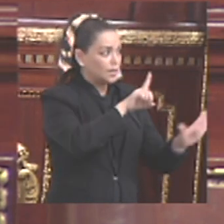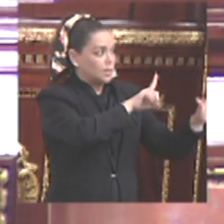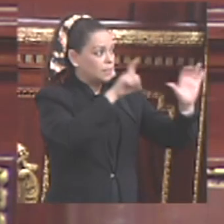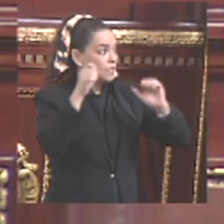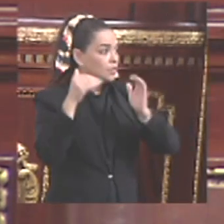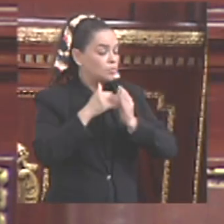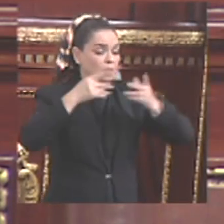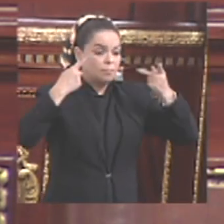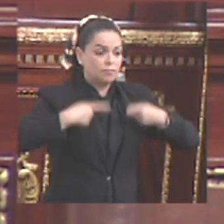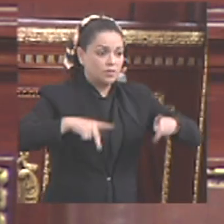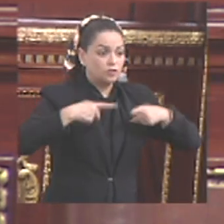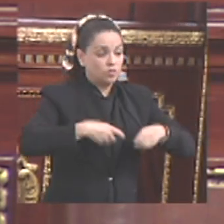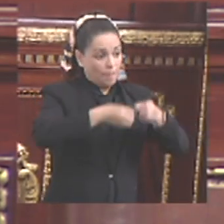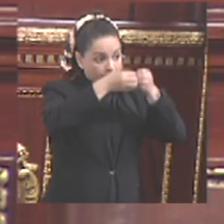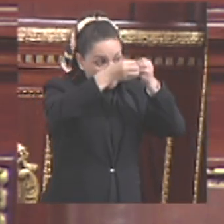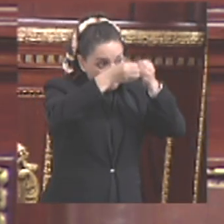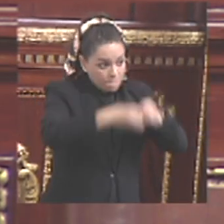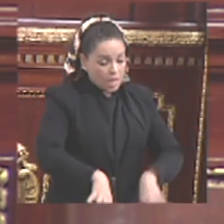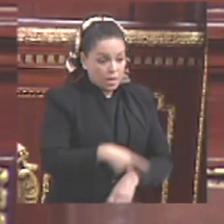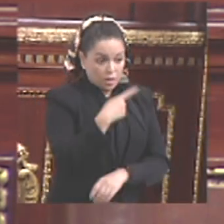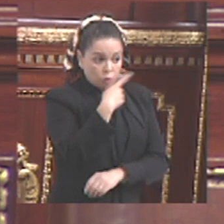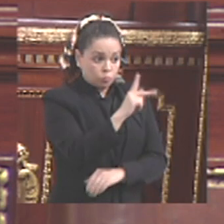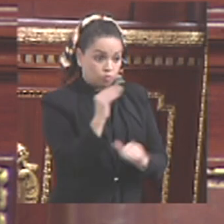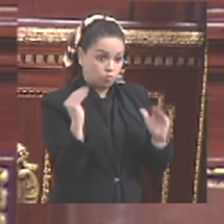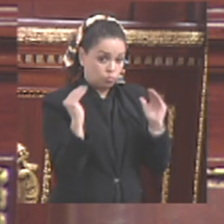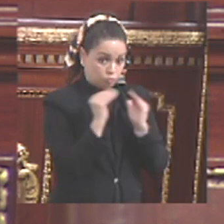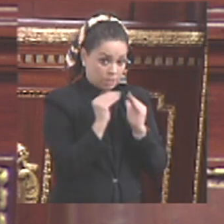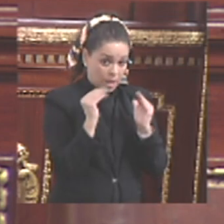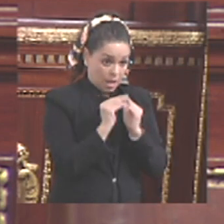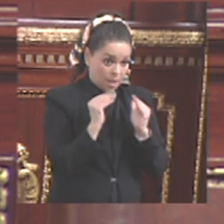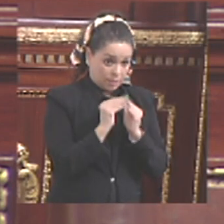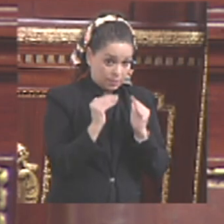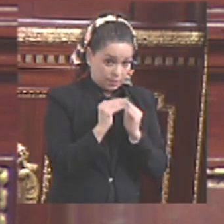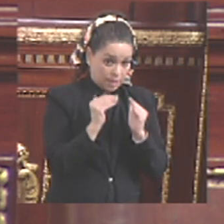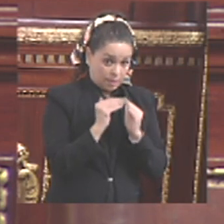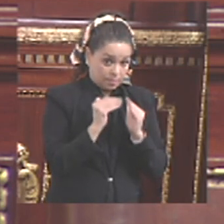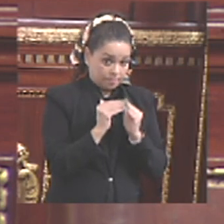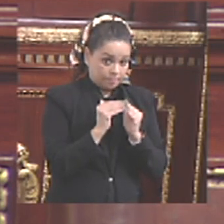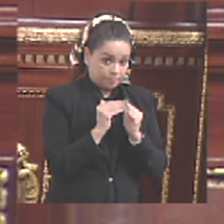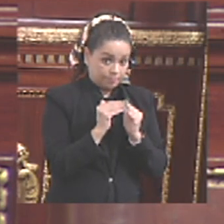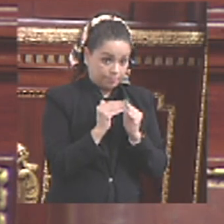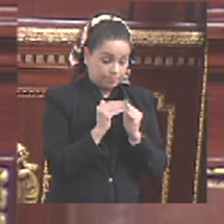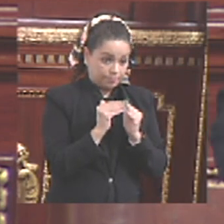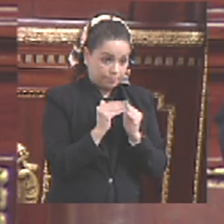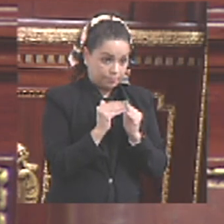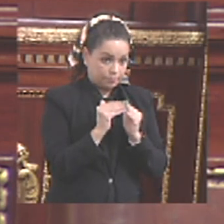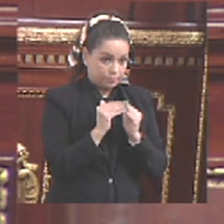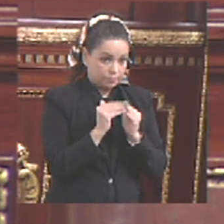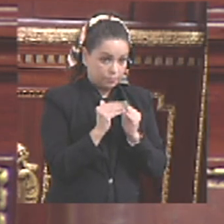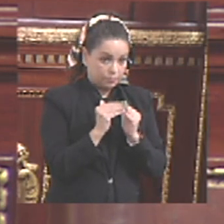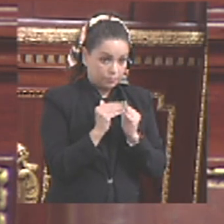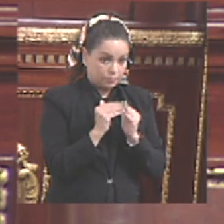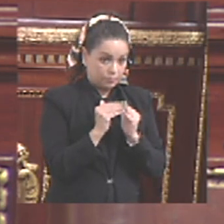damnificadas. Y quiero decirles que todo esto